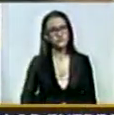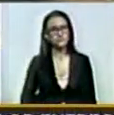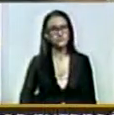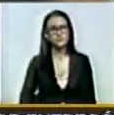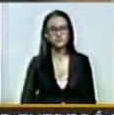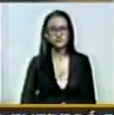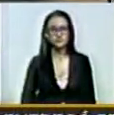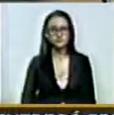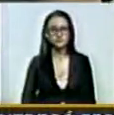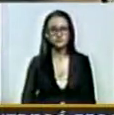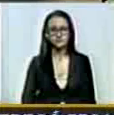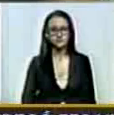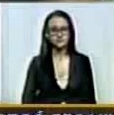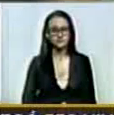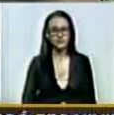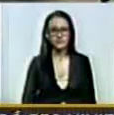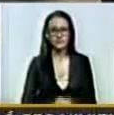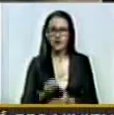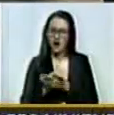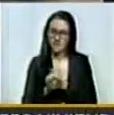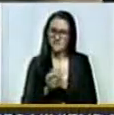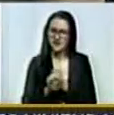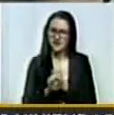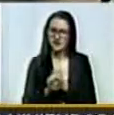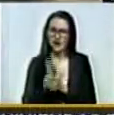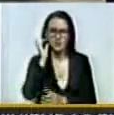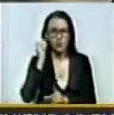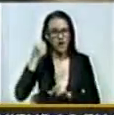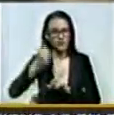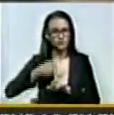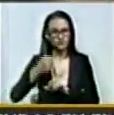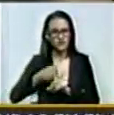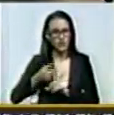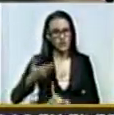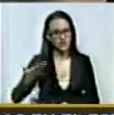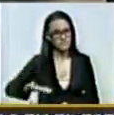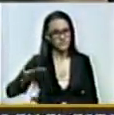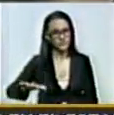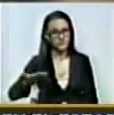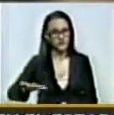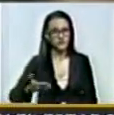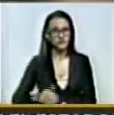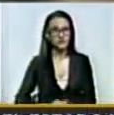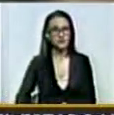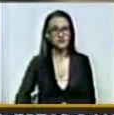Le decía a una buena amiga de la solidaridad, de esas mujeres luchadoras imprescindibles,